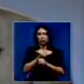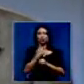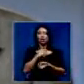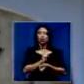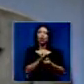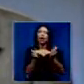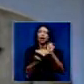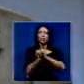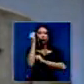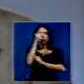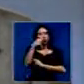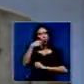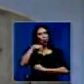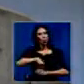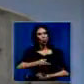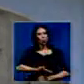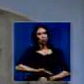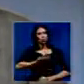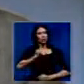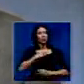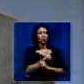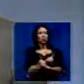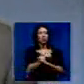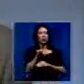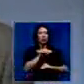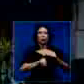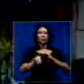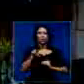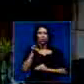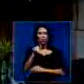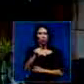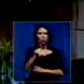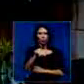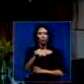estar defendiendo hoy orgullosamente al movimiento del no. Muchas gracias, don Jaime.